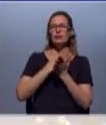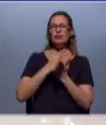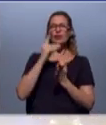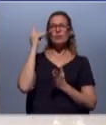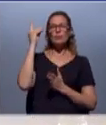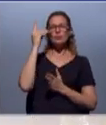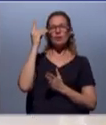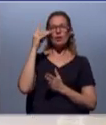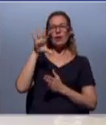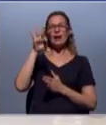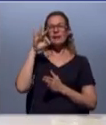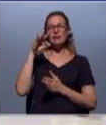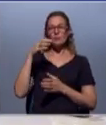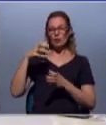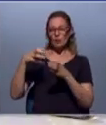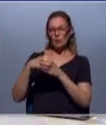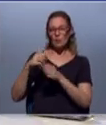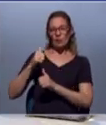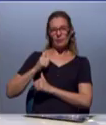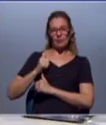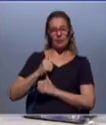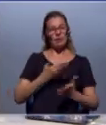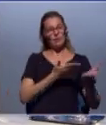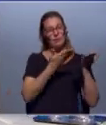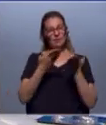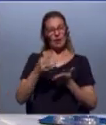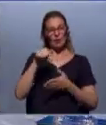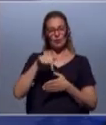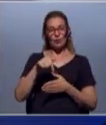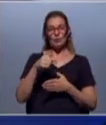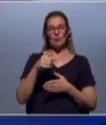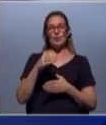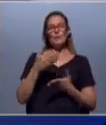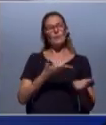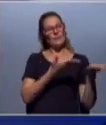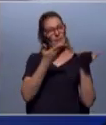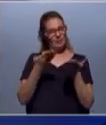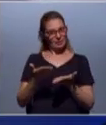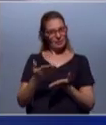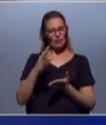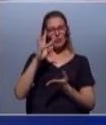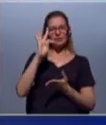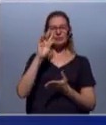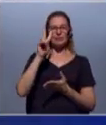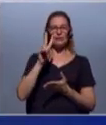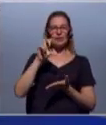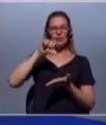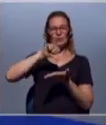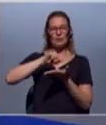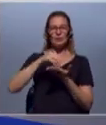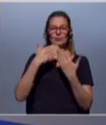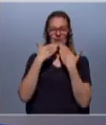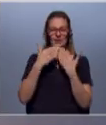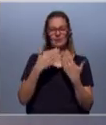electo por cabildo abierto el invitado de hoy para más datos el informe capital eduardo bienvenidos a tv ciudad bueno muchas gracias por la invitación